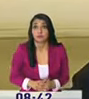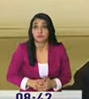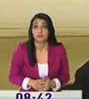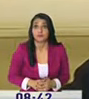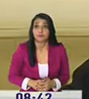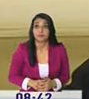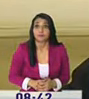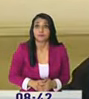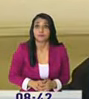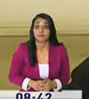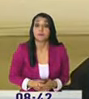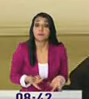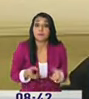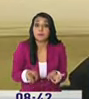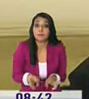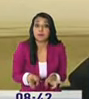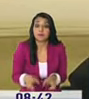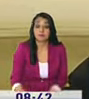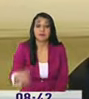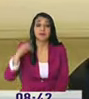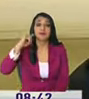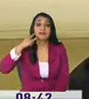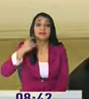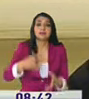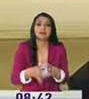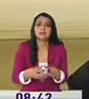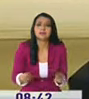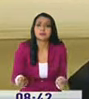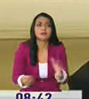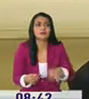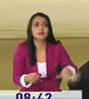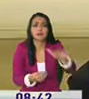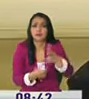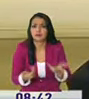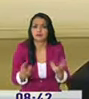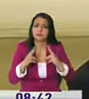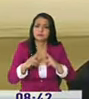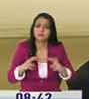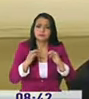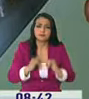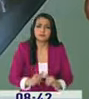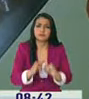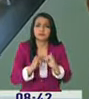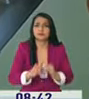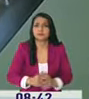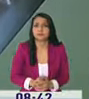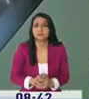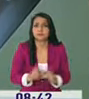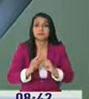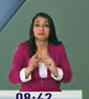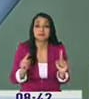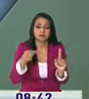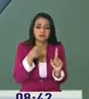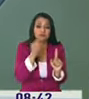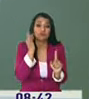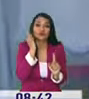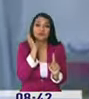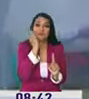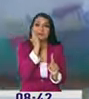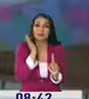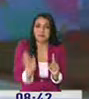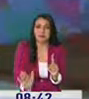también que hay una menor desaparecida todavía y que las investigaciones continuarán. Sin embargo, Erika, la madre